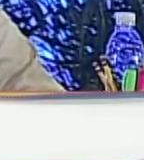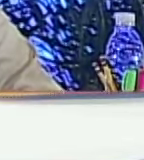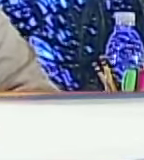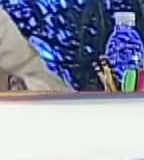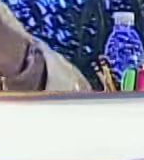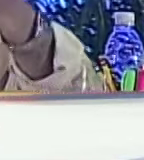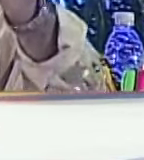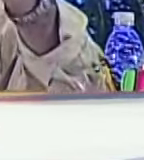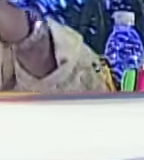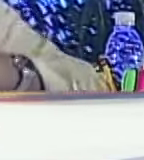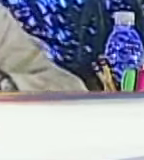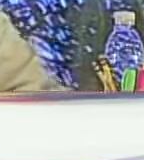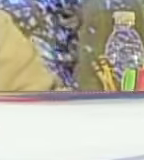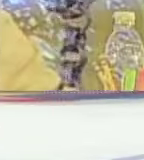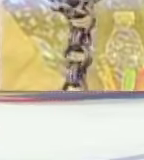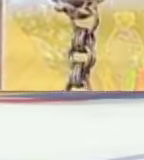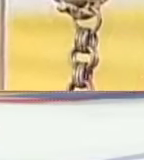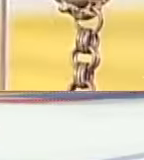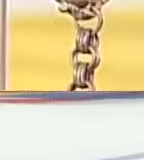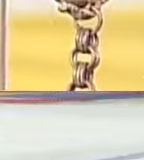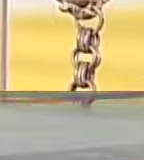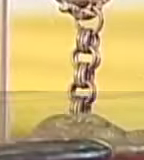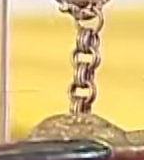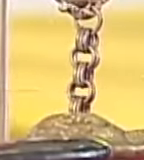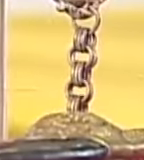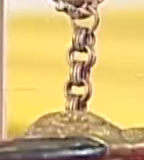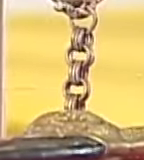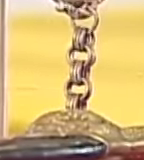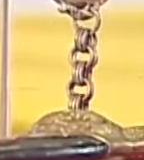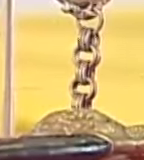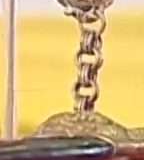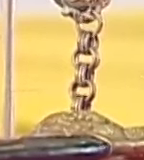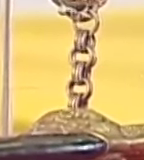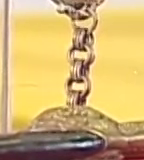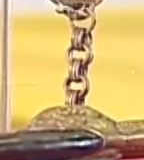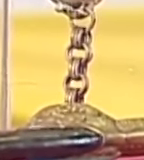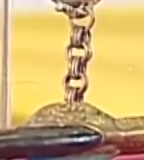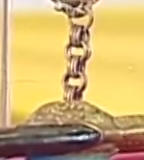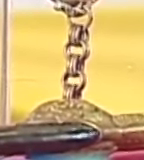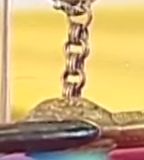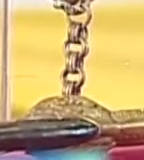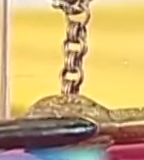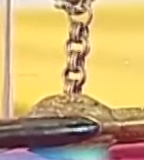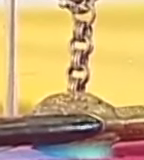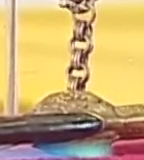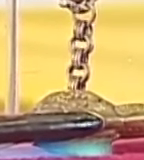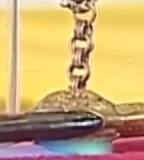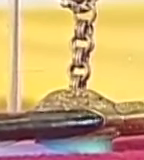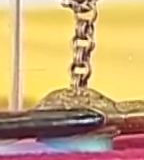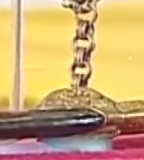patria, ahora nos toca a nosotros lograr la independencia económica